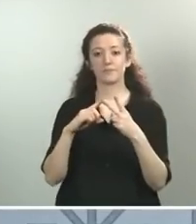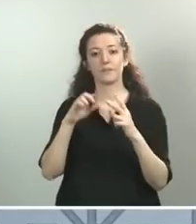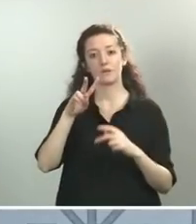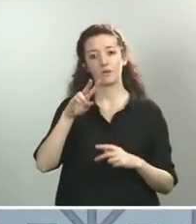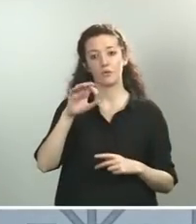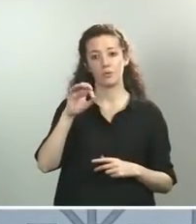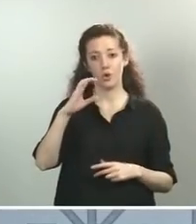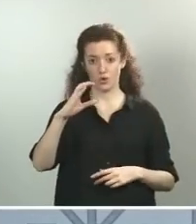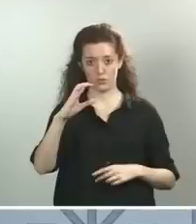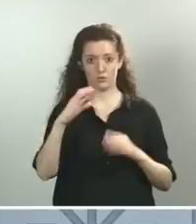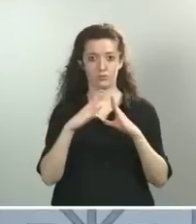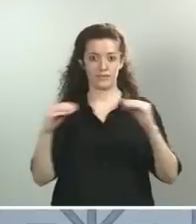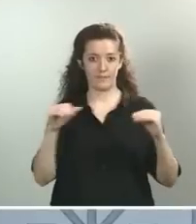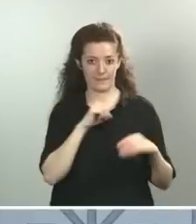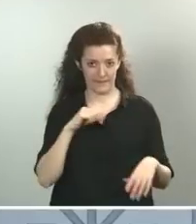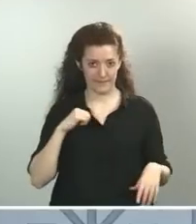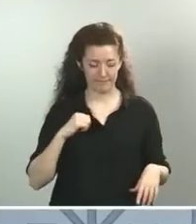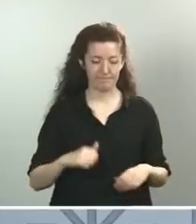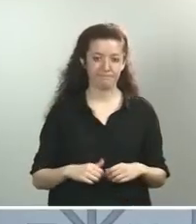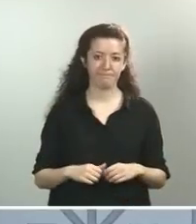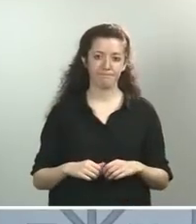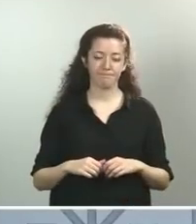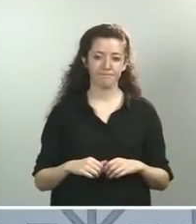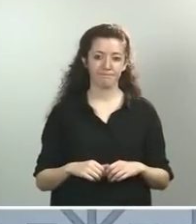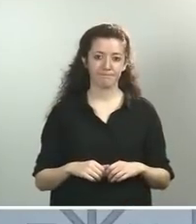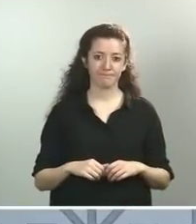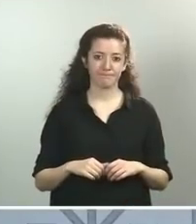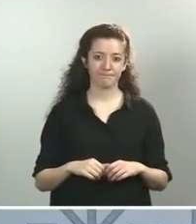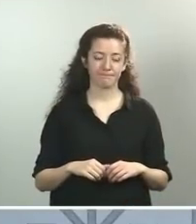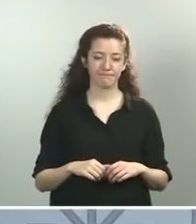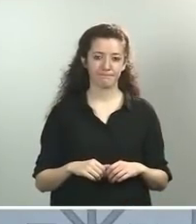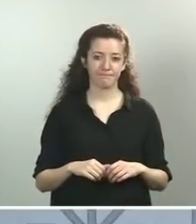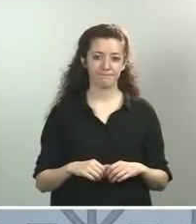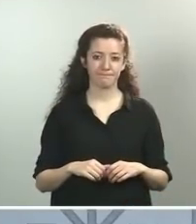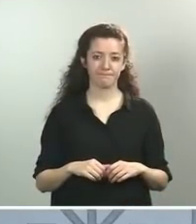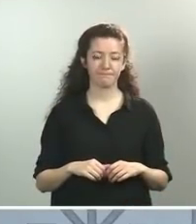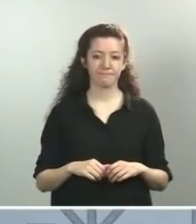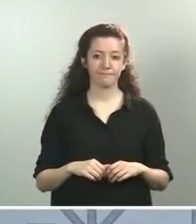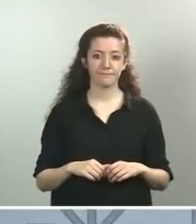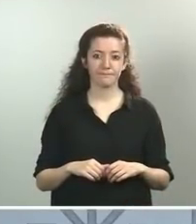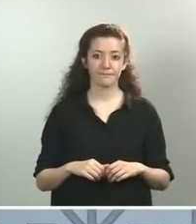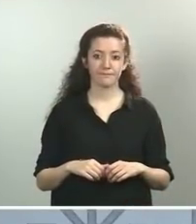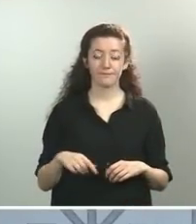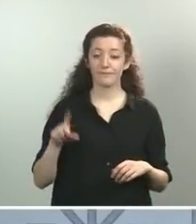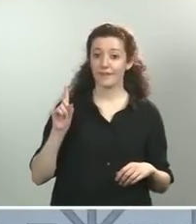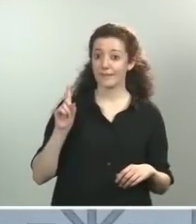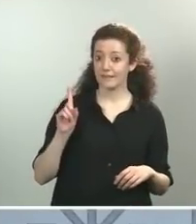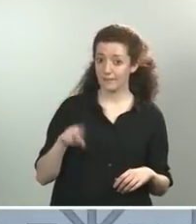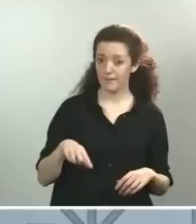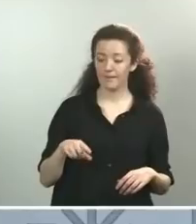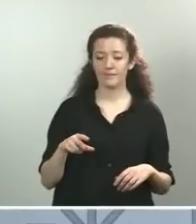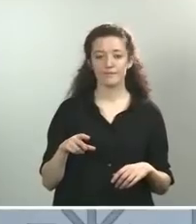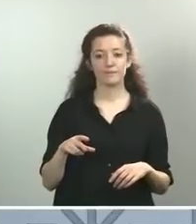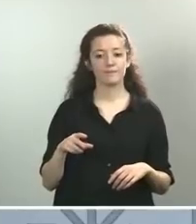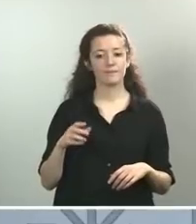Ao mesmo tempo, hemos estado obtenendo e difundindo información precisa sobre